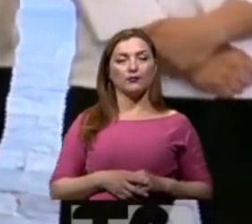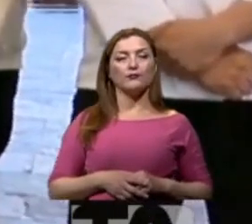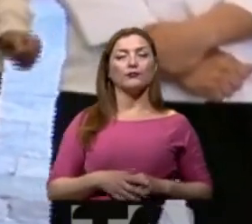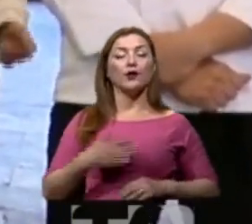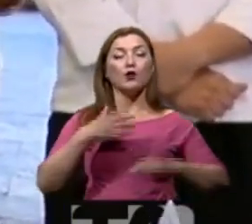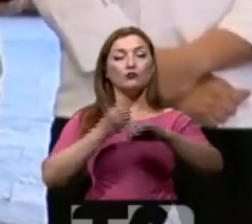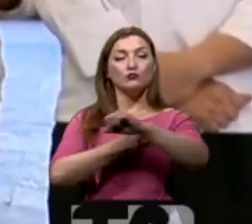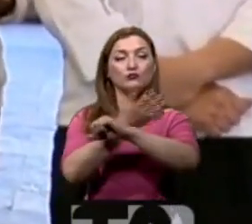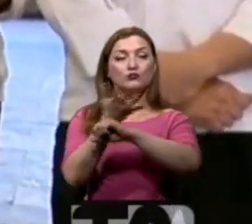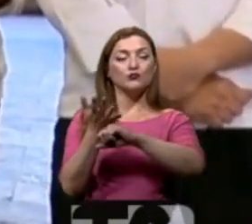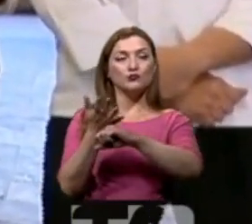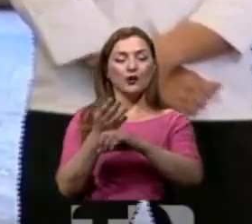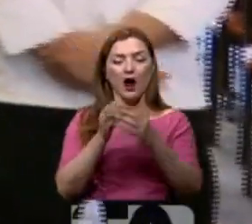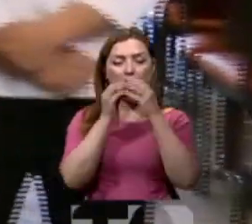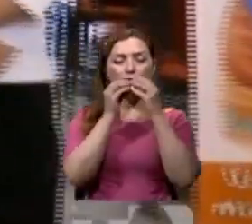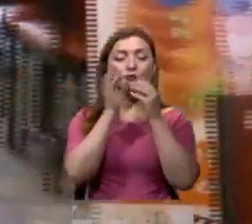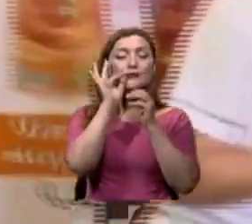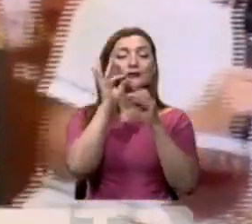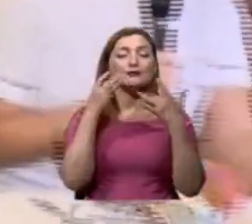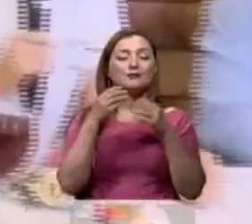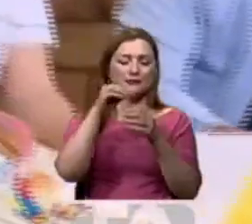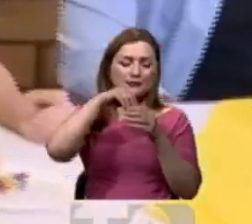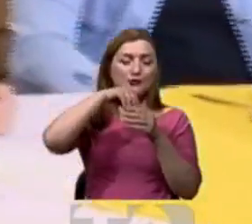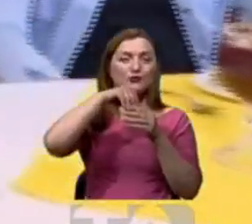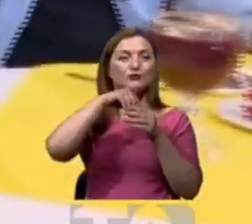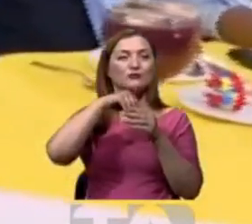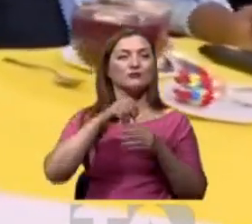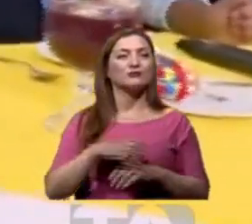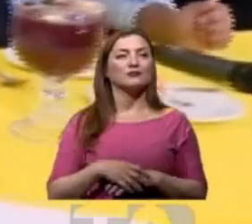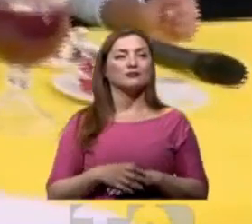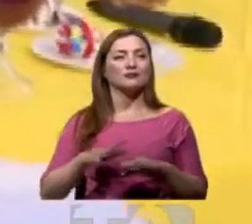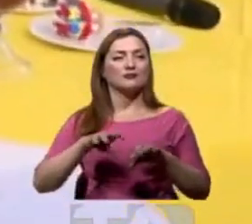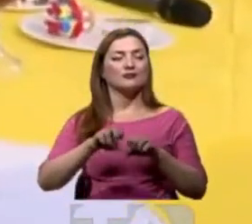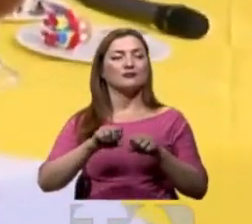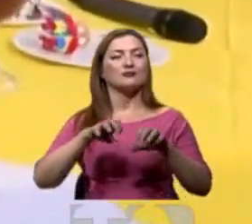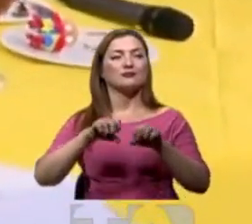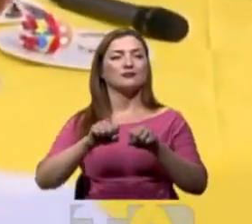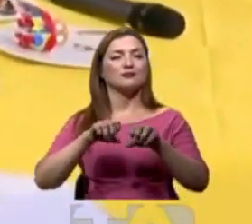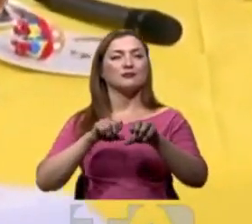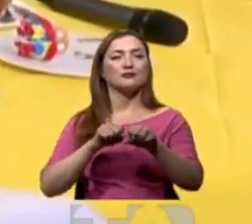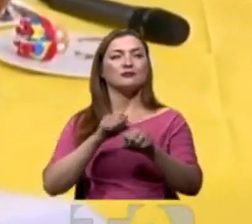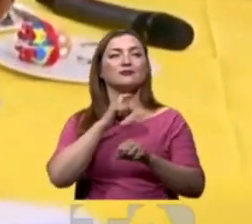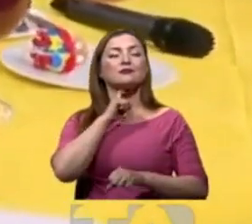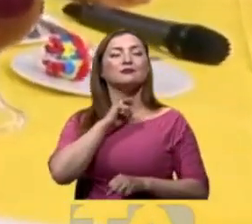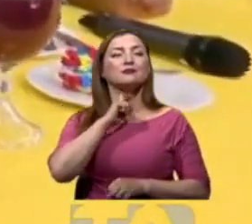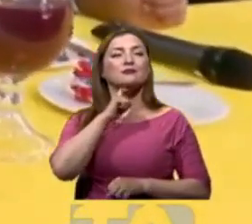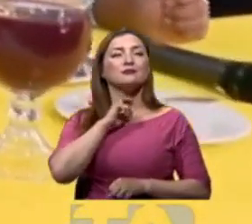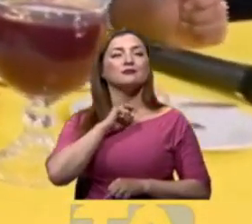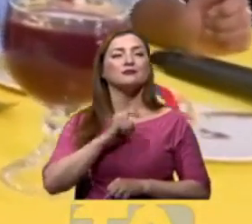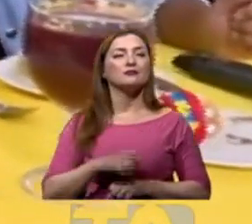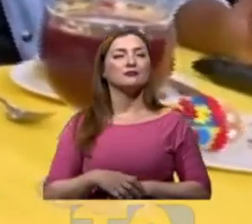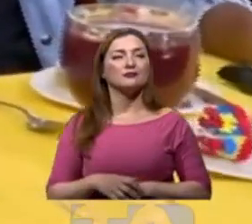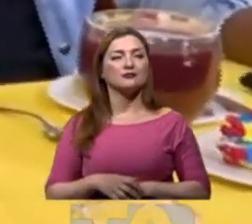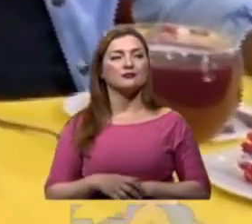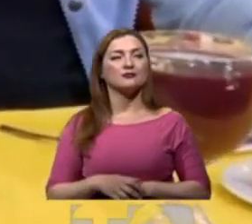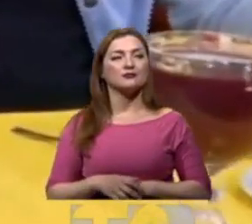Recomendarles, está súper rico el sabor, el relleno. Sin embargo, la masa la encontramos un poquito seca, que puede ser también por la forma